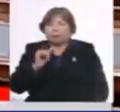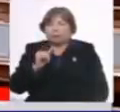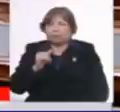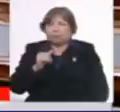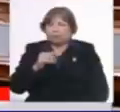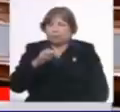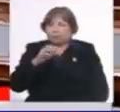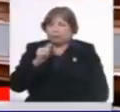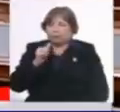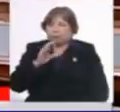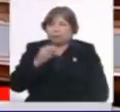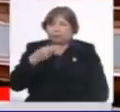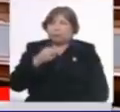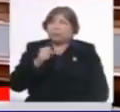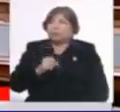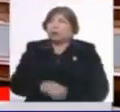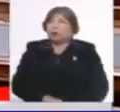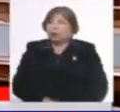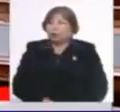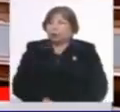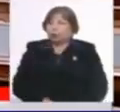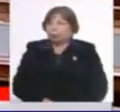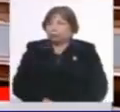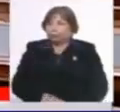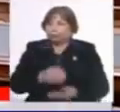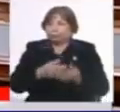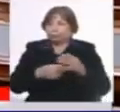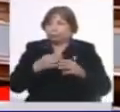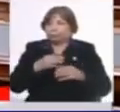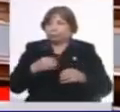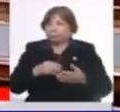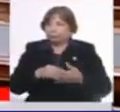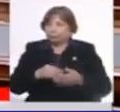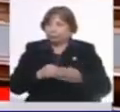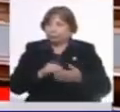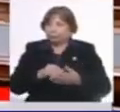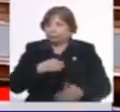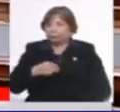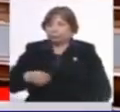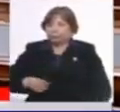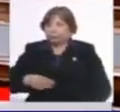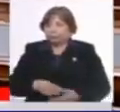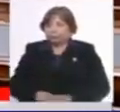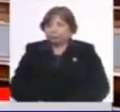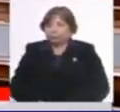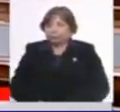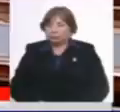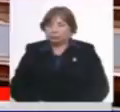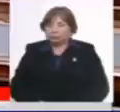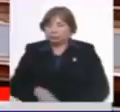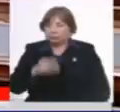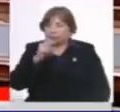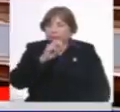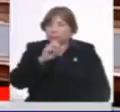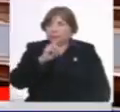congresista Palacios Huamán. Gracias, presidente. Saludar al primer ministro, Aníbal